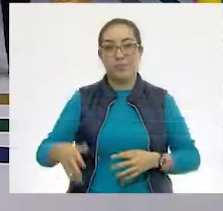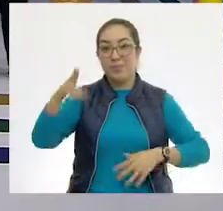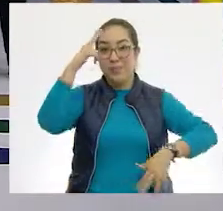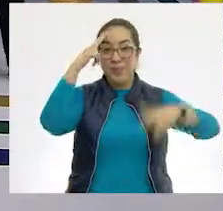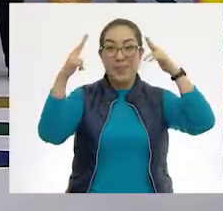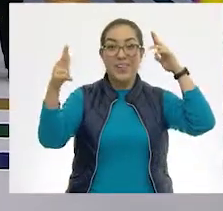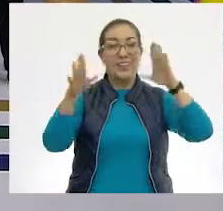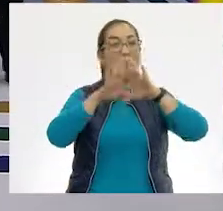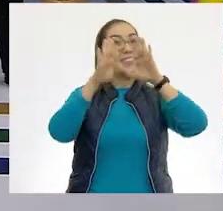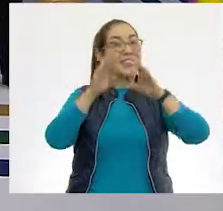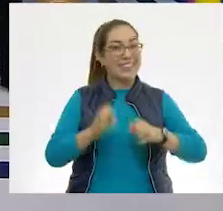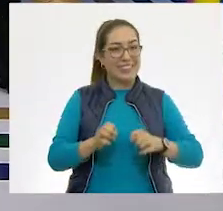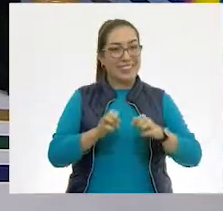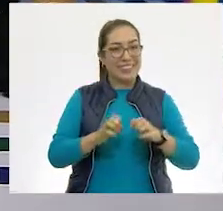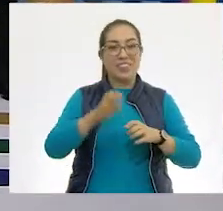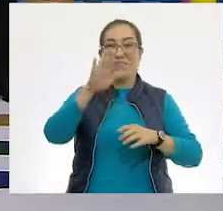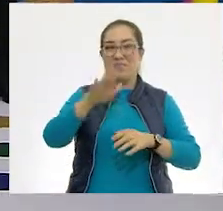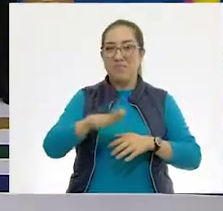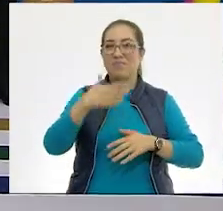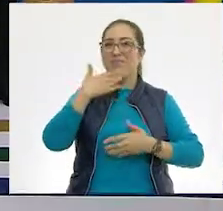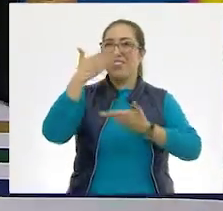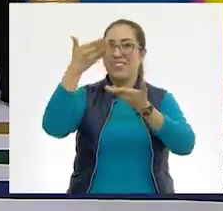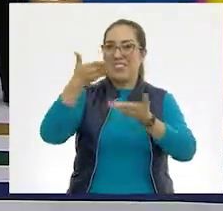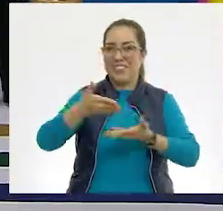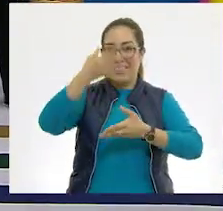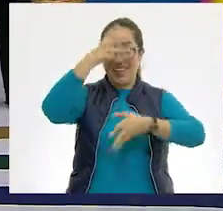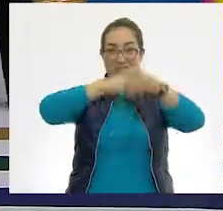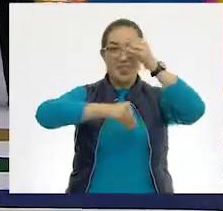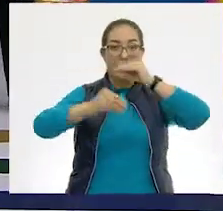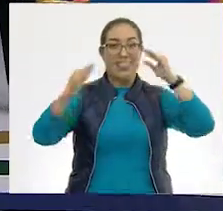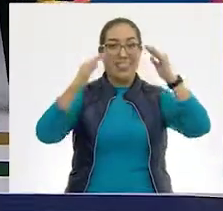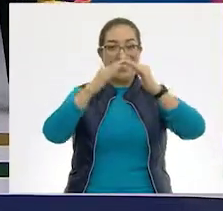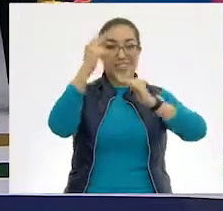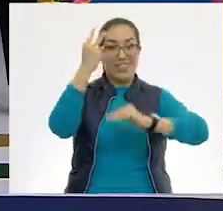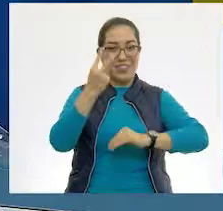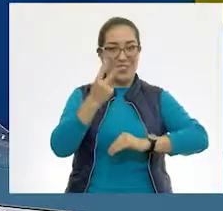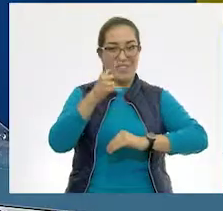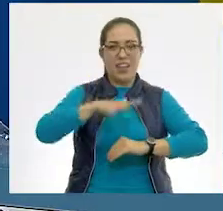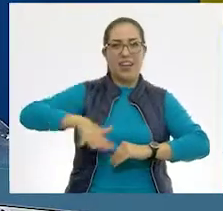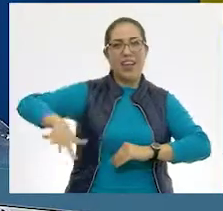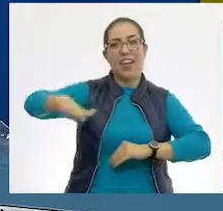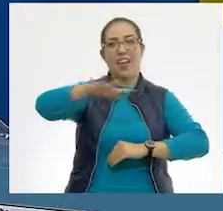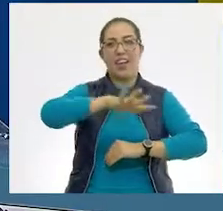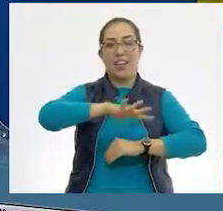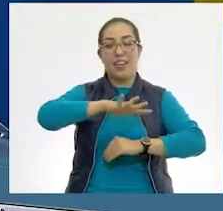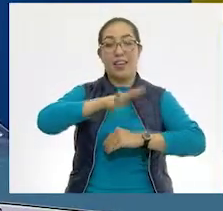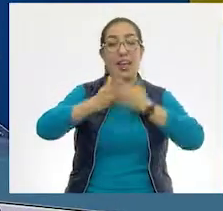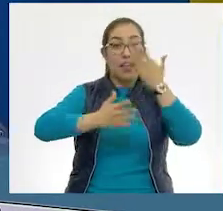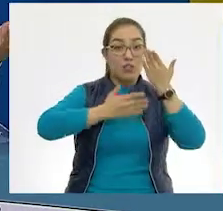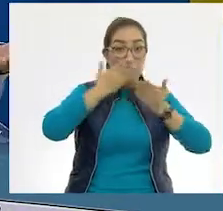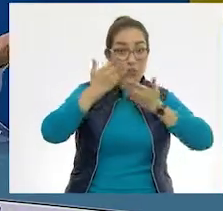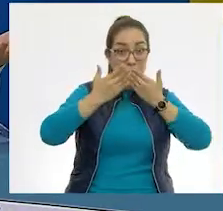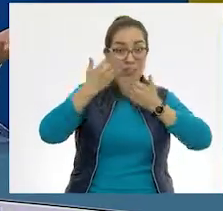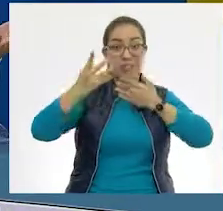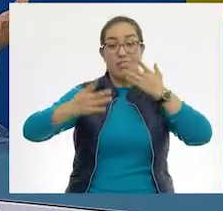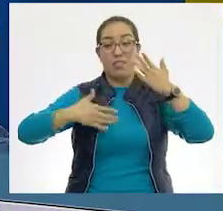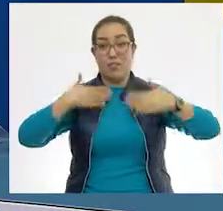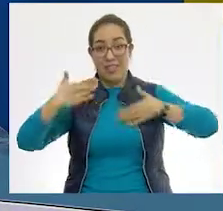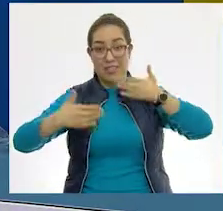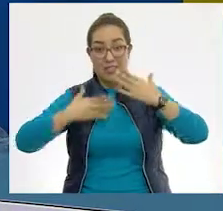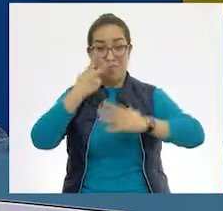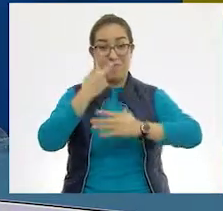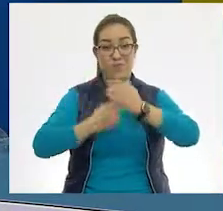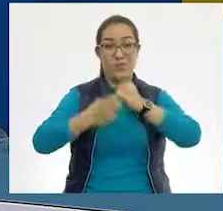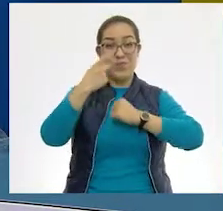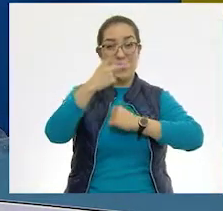Hola, ¿cómo están? Les damos la bienvenida a Aprende en Casa 2, un espacio en el que vamos a poder estudiar y divertirnos desde